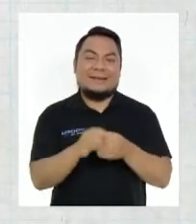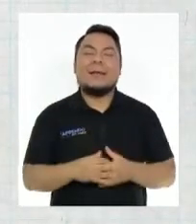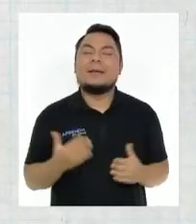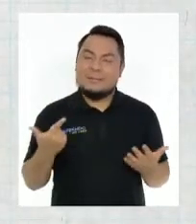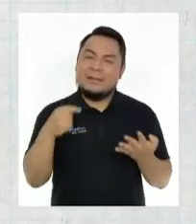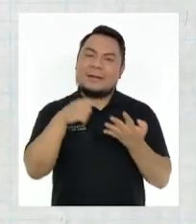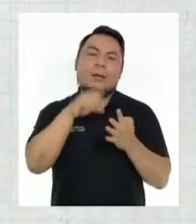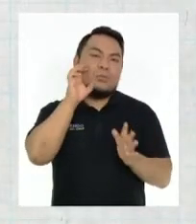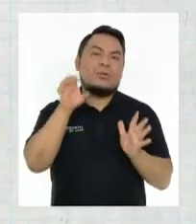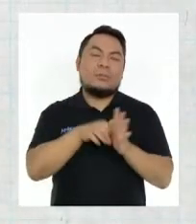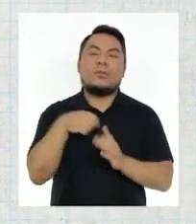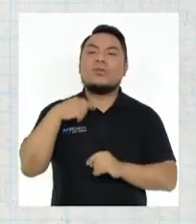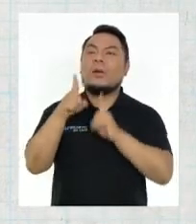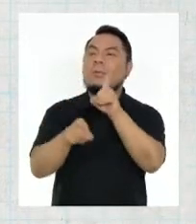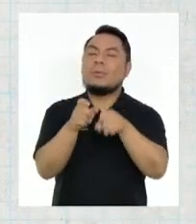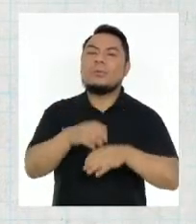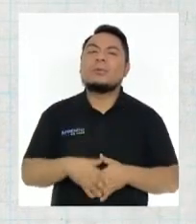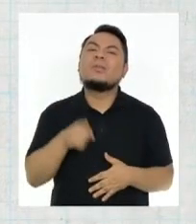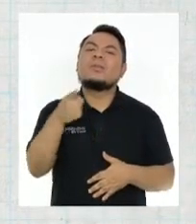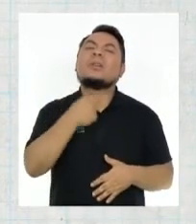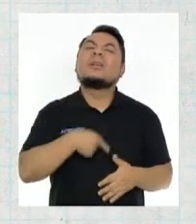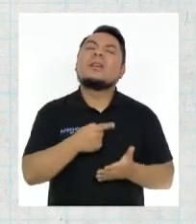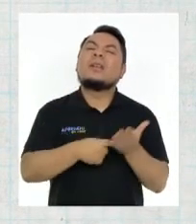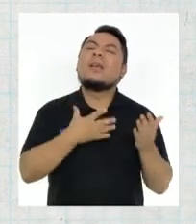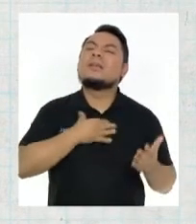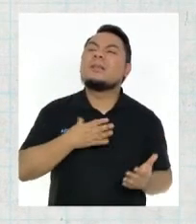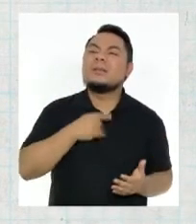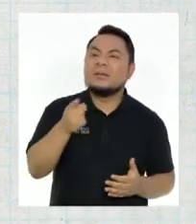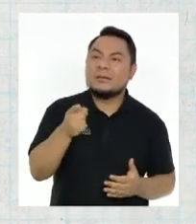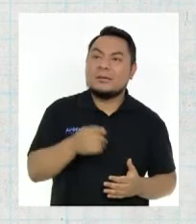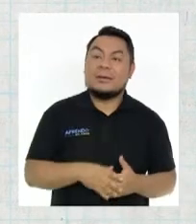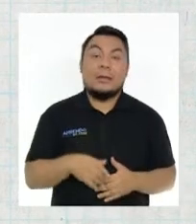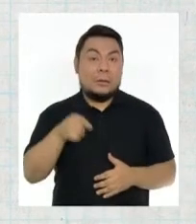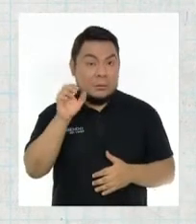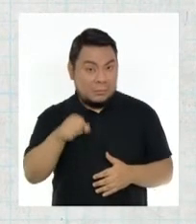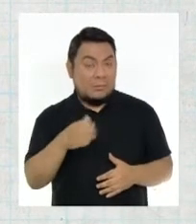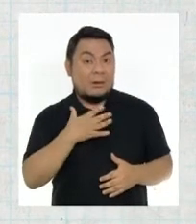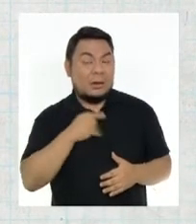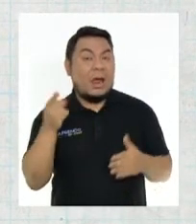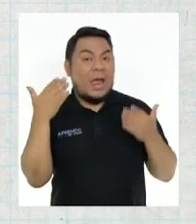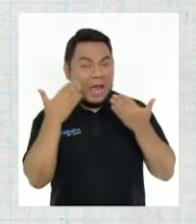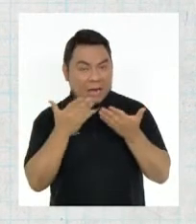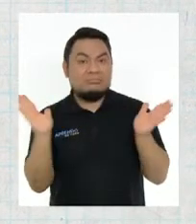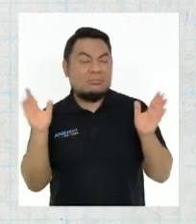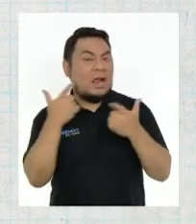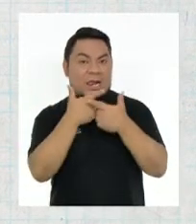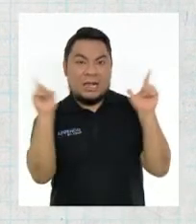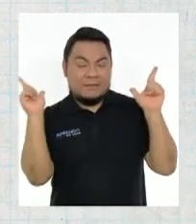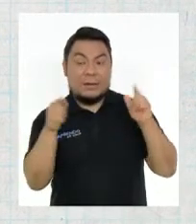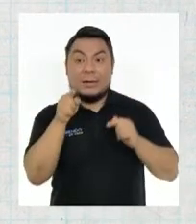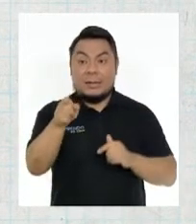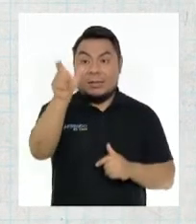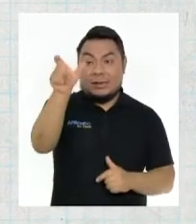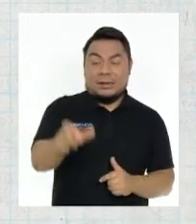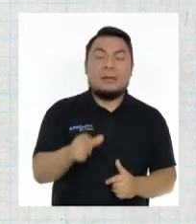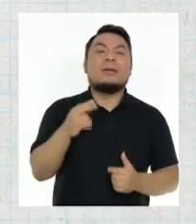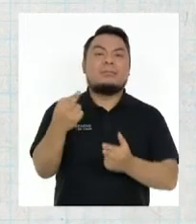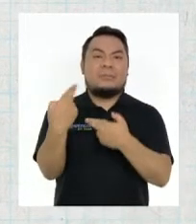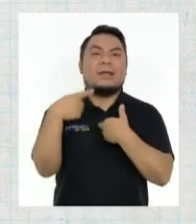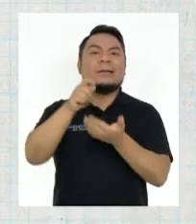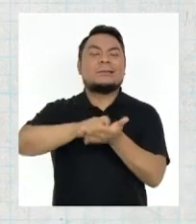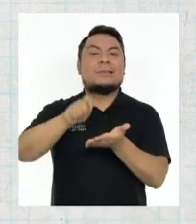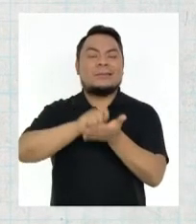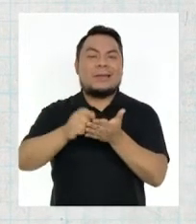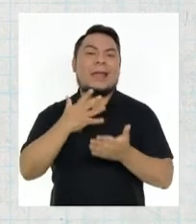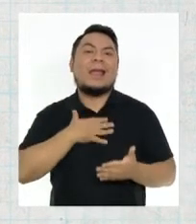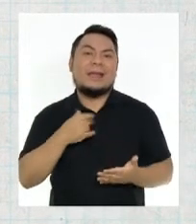entonces tenemos la pregunta: ¿qué edad tiene? Que se trata de una pregunta abierta, ya que el encuestado deberá escribir su edad en lugar